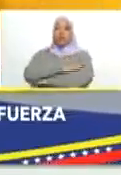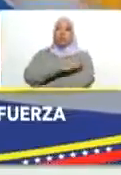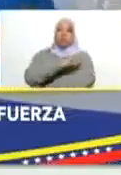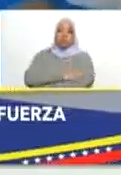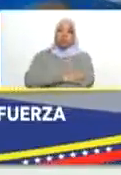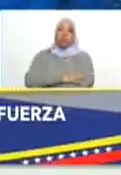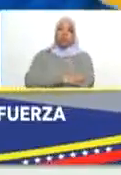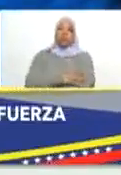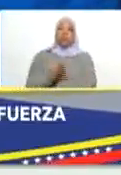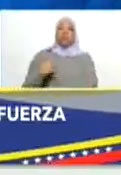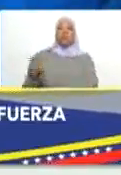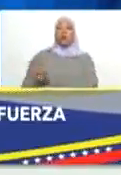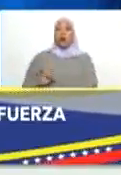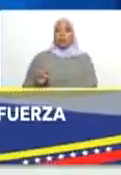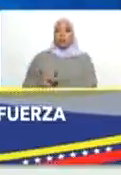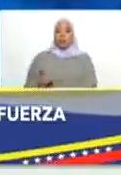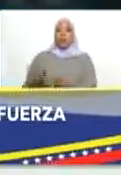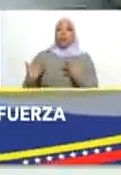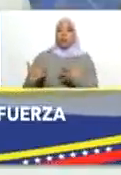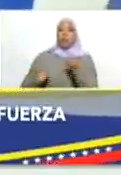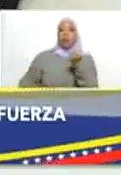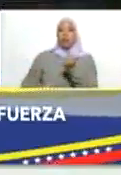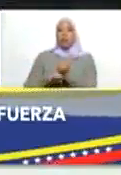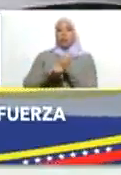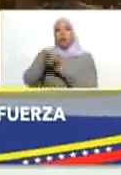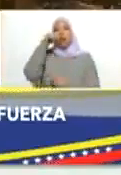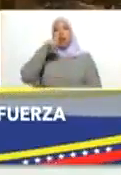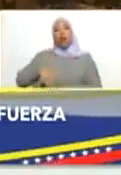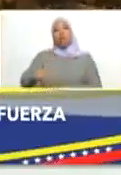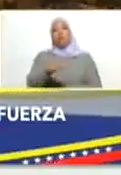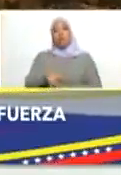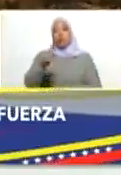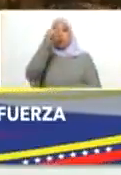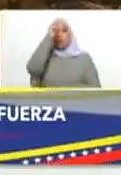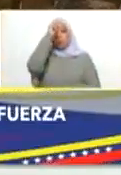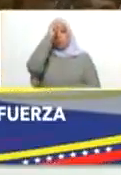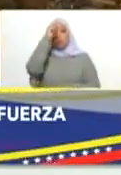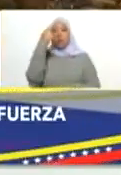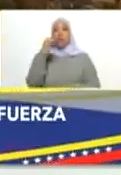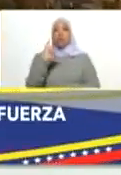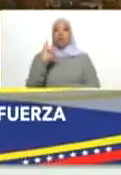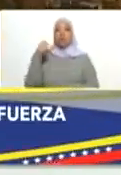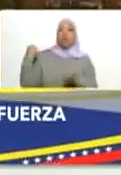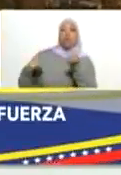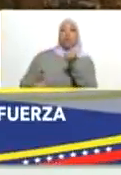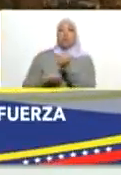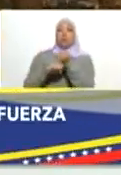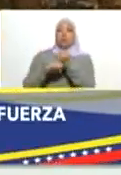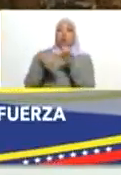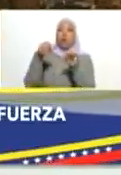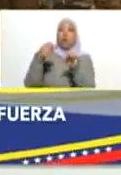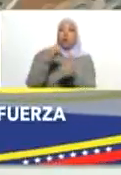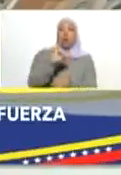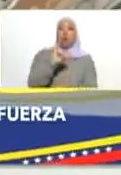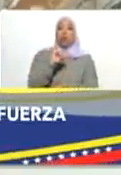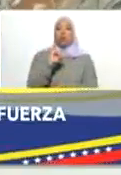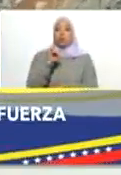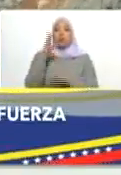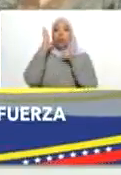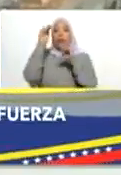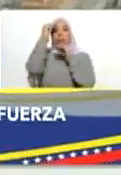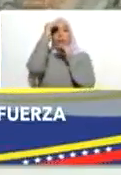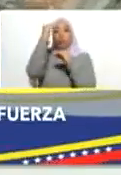que se fueran de inmediato a apoyar al pueblo de Turquía y de Siria en sus labores de